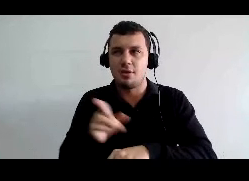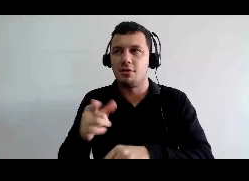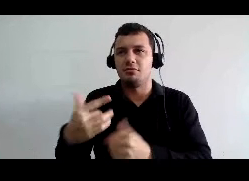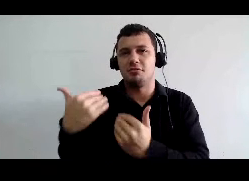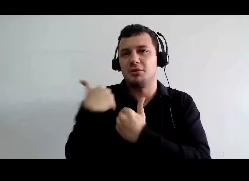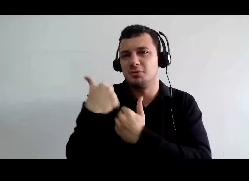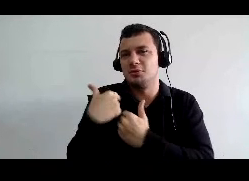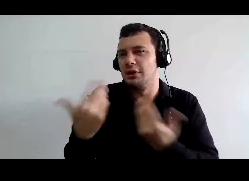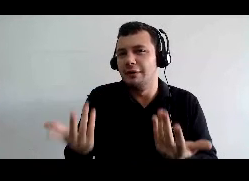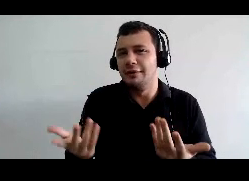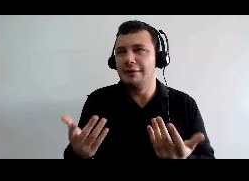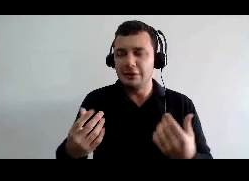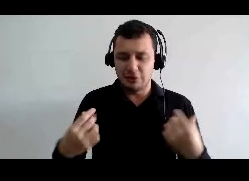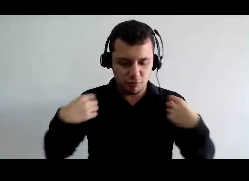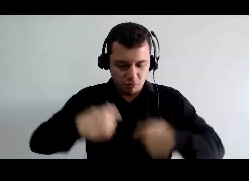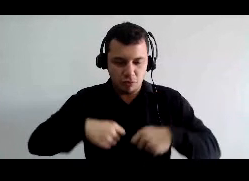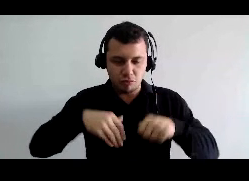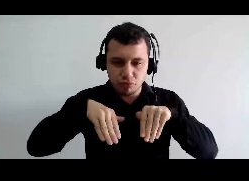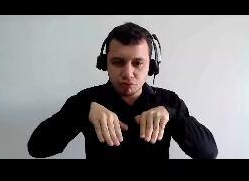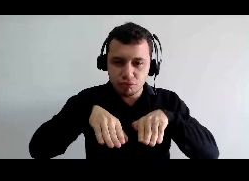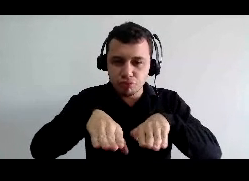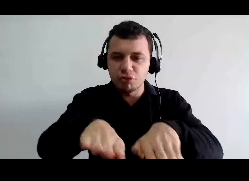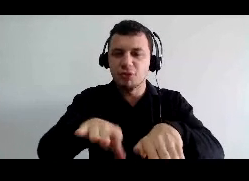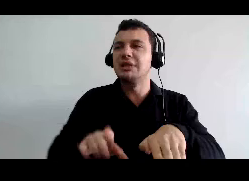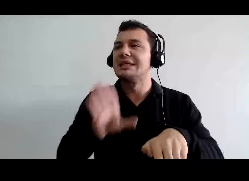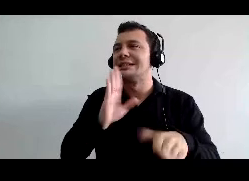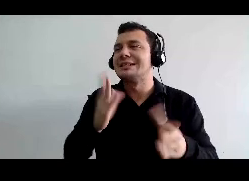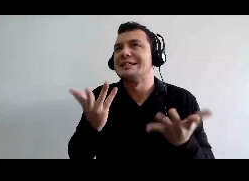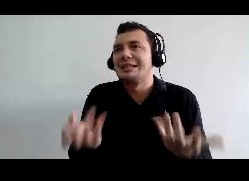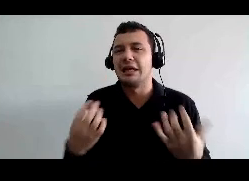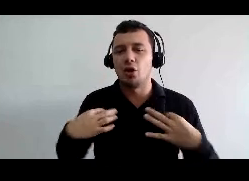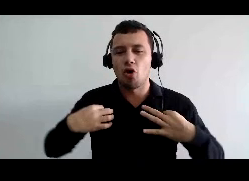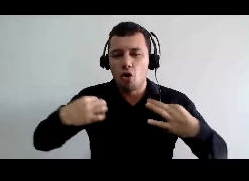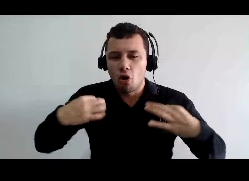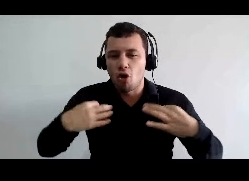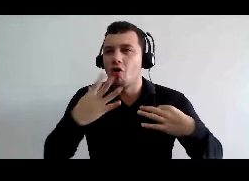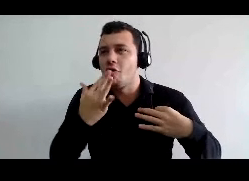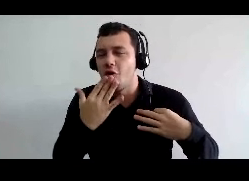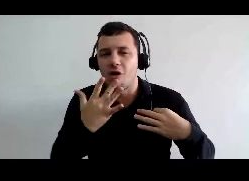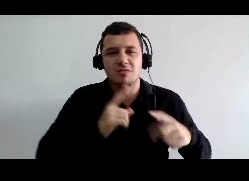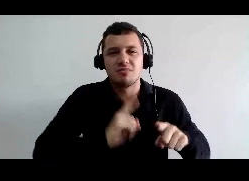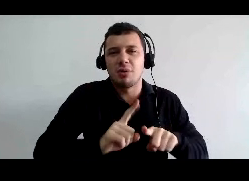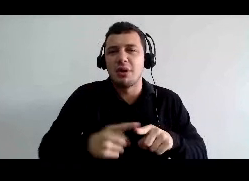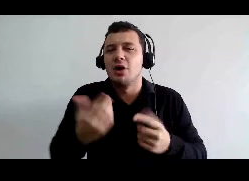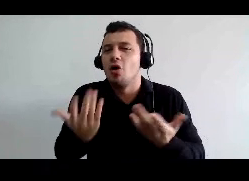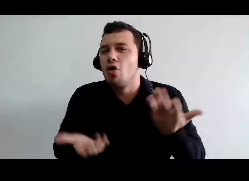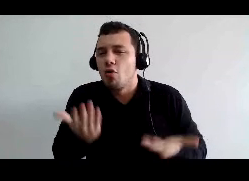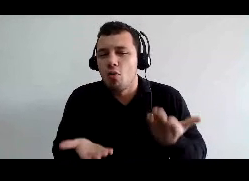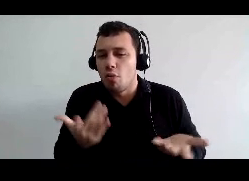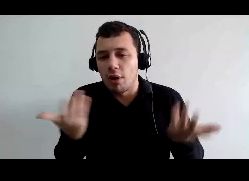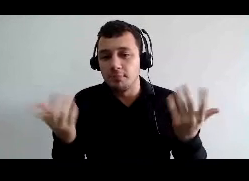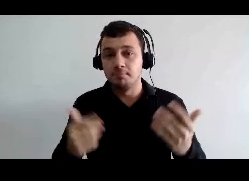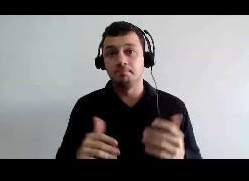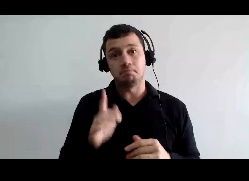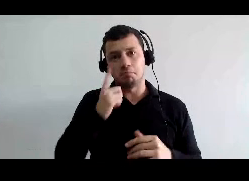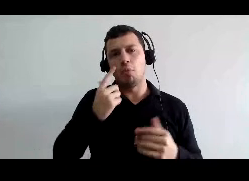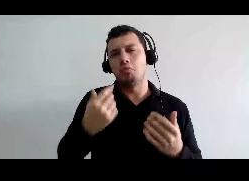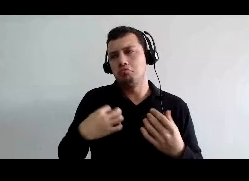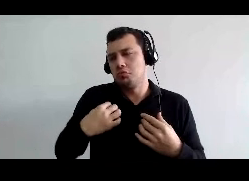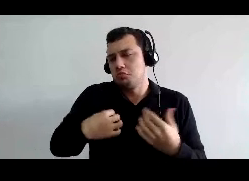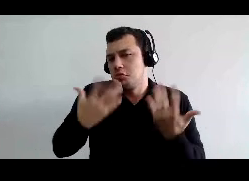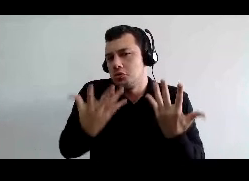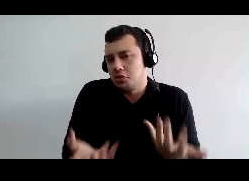el neurólogo, el urólogo, cada uno la manda a hacer. ¿Y qué pasa con esa bata? La viven rotando por todas partes y